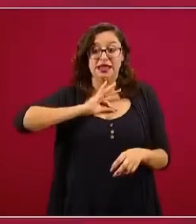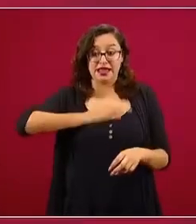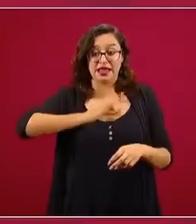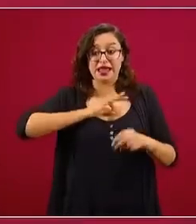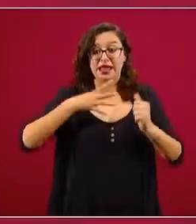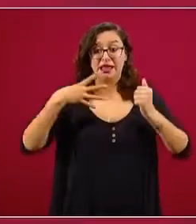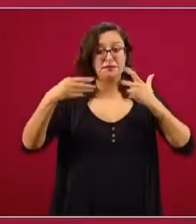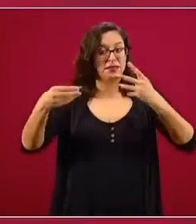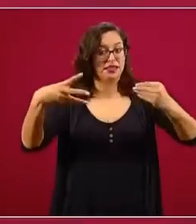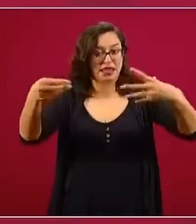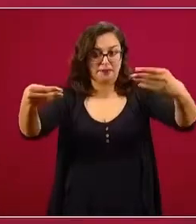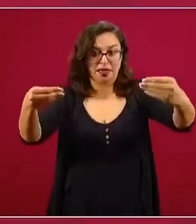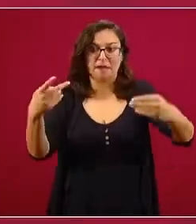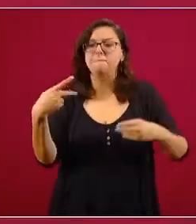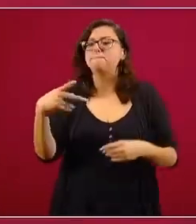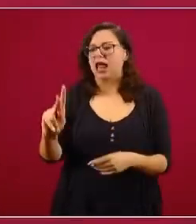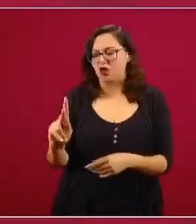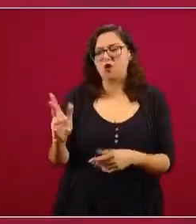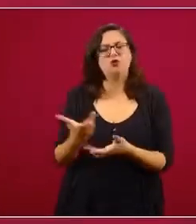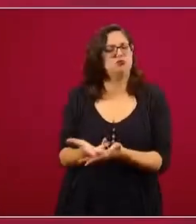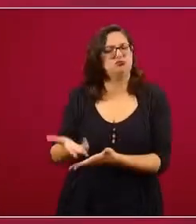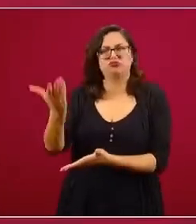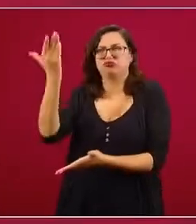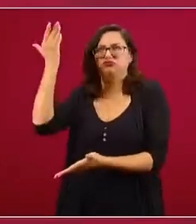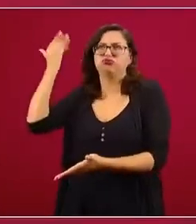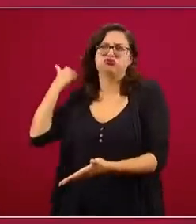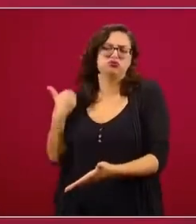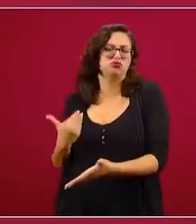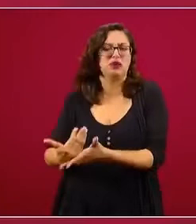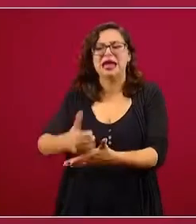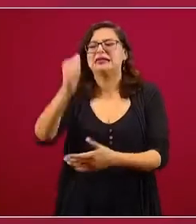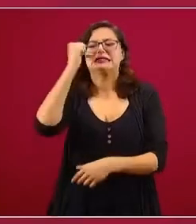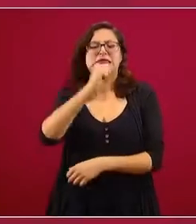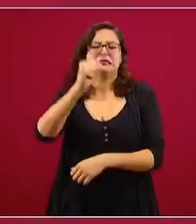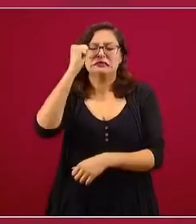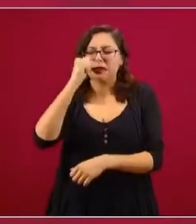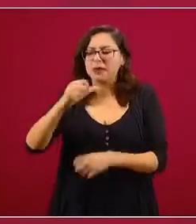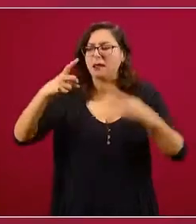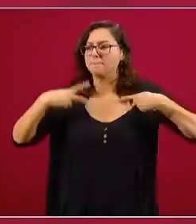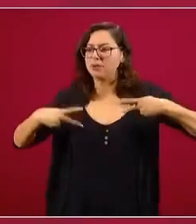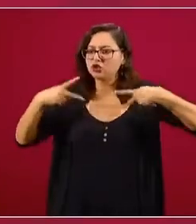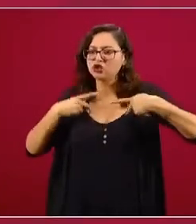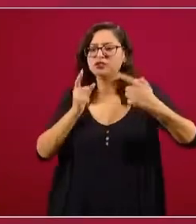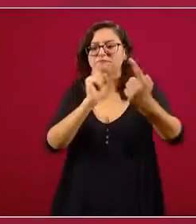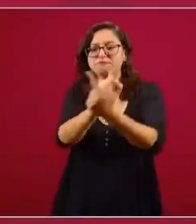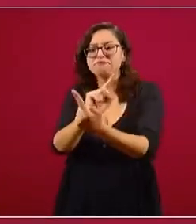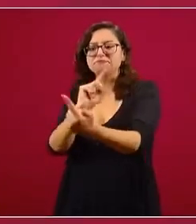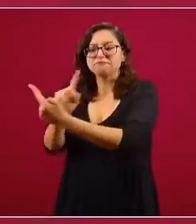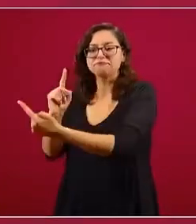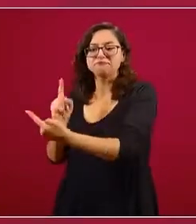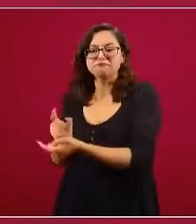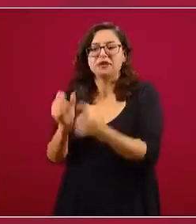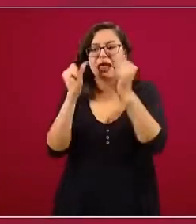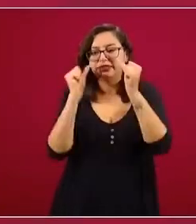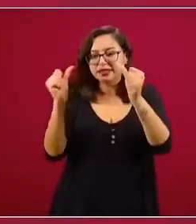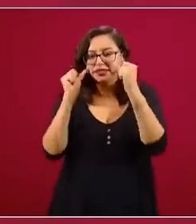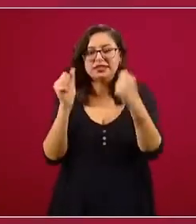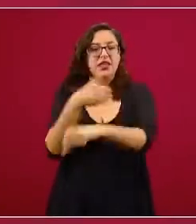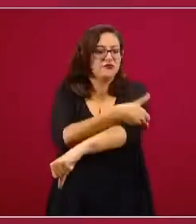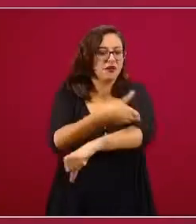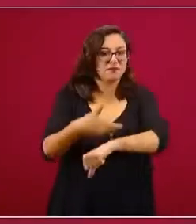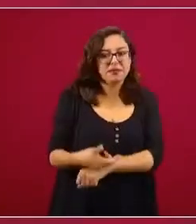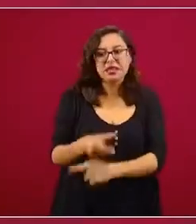hace muchos años, en la atención que tiene que haber de manera directa con los pacientes, con los familiares de